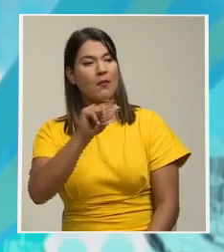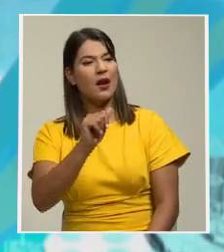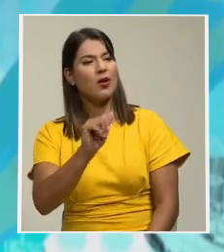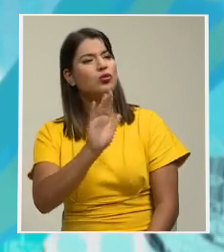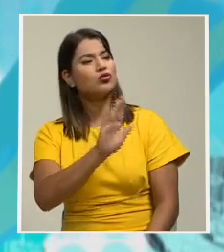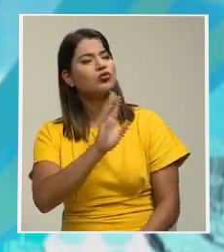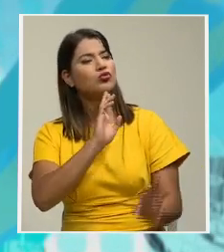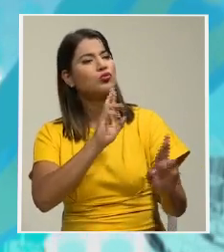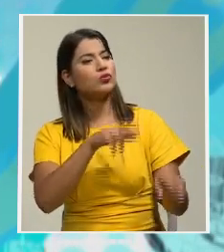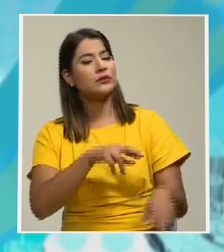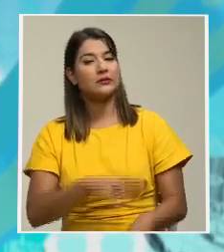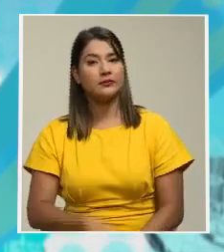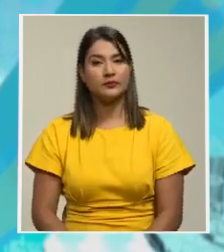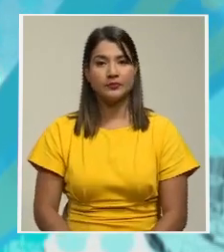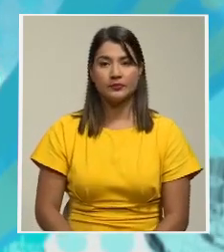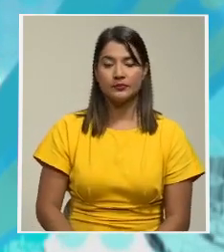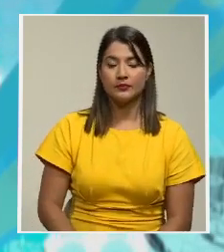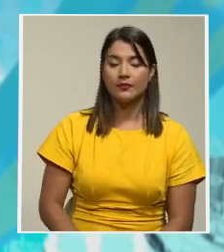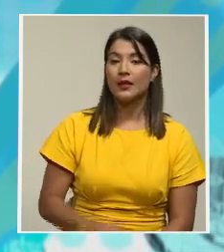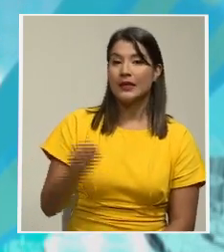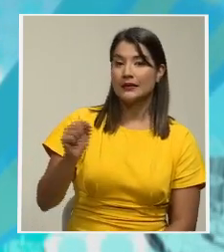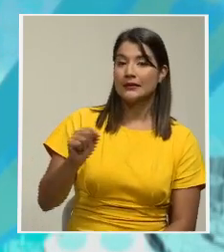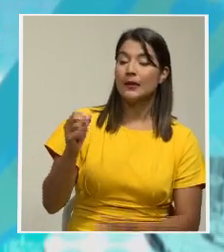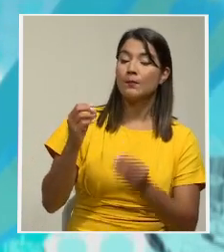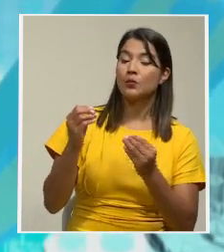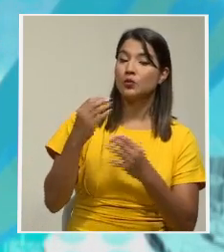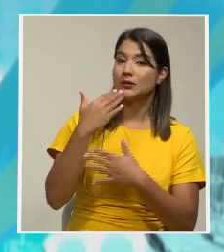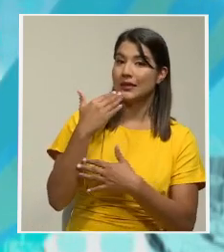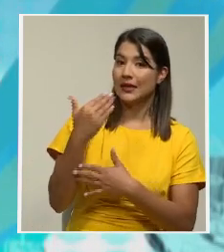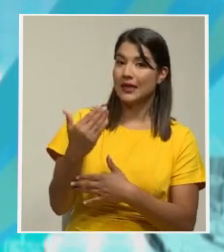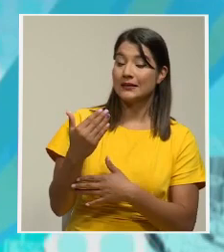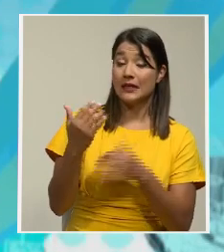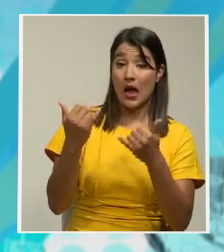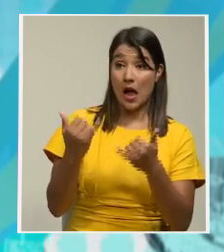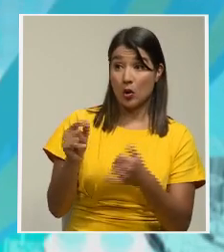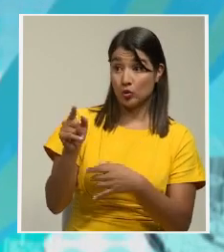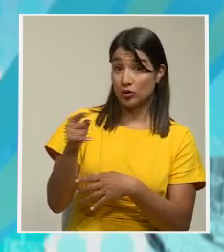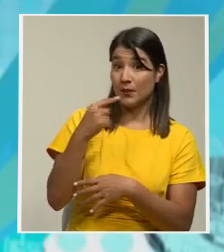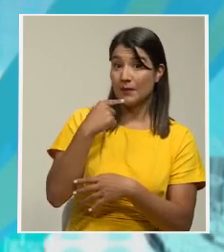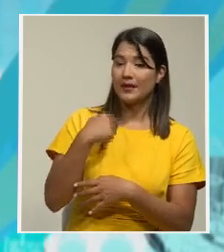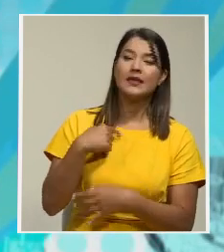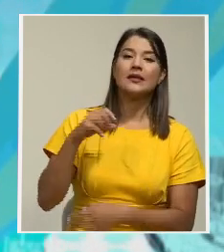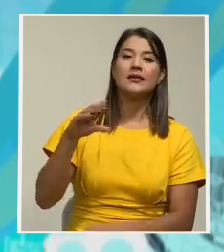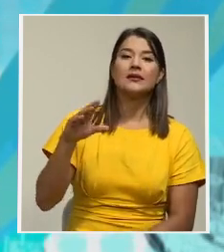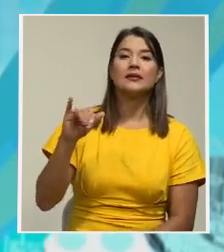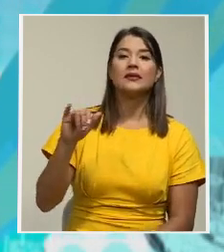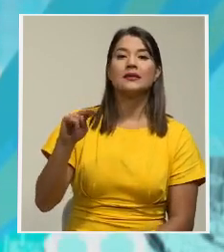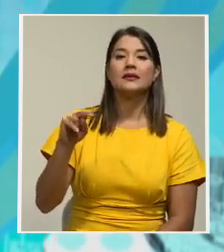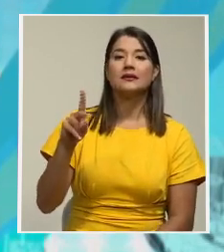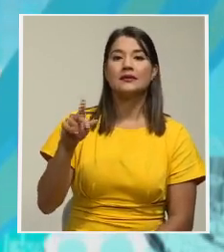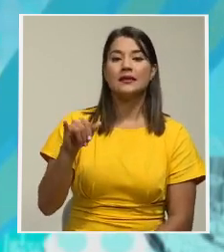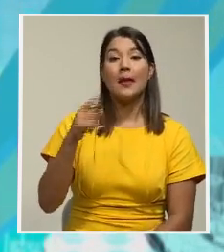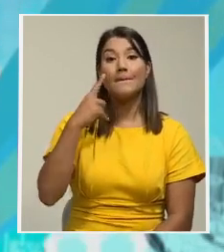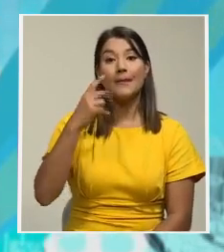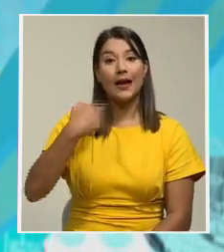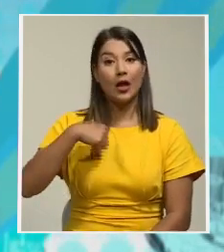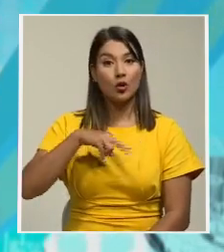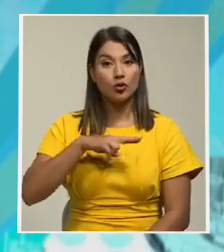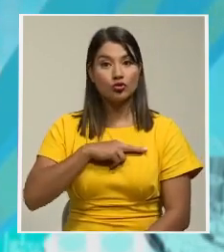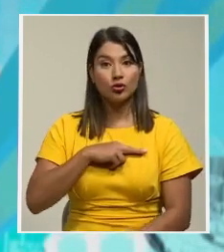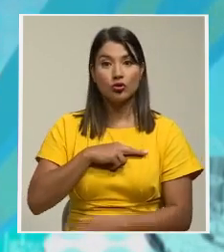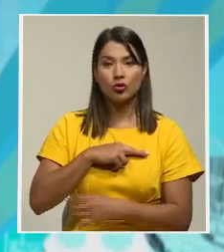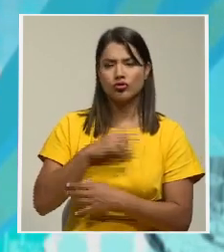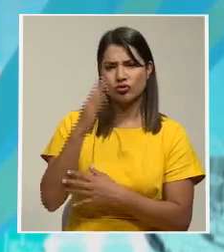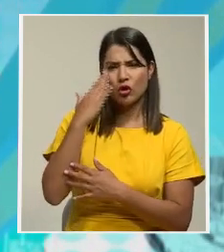esta solicitud? Sí, muchas gracias. Ahora que usted lo menciona, doña Cindy, para nosotros, pues este caso no es